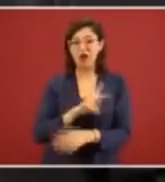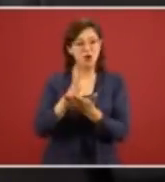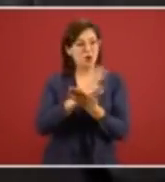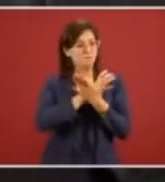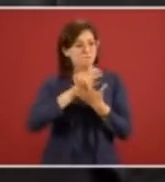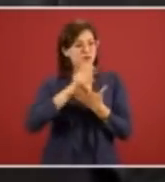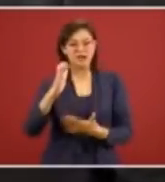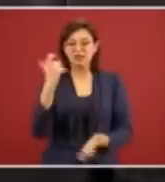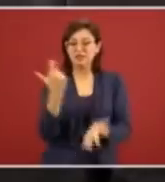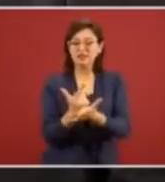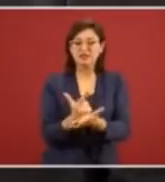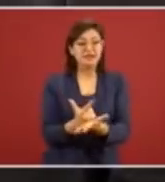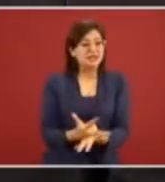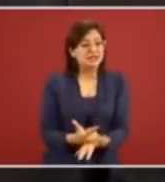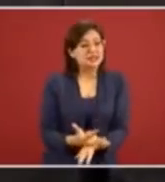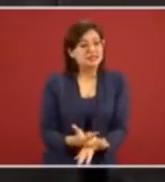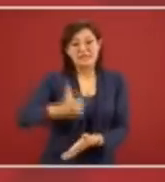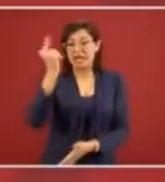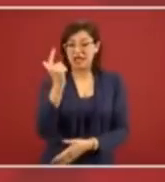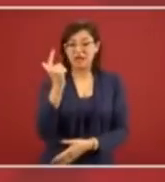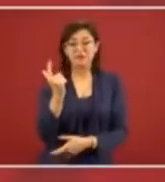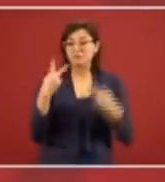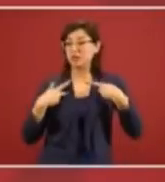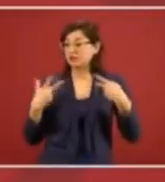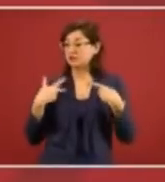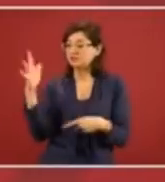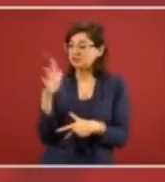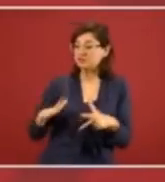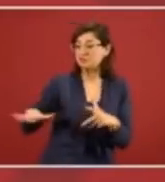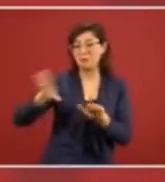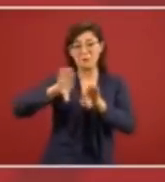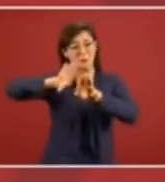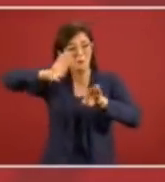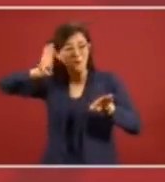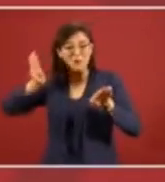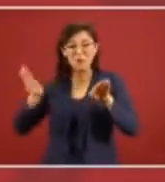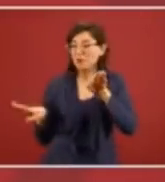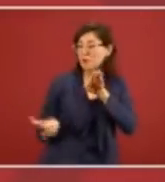mismo tiempo la desigualdad social,